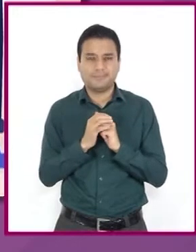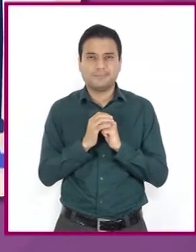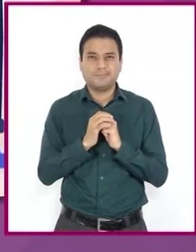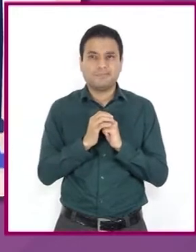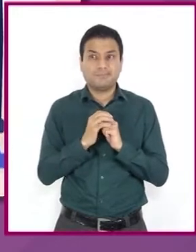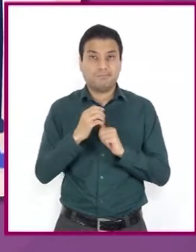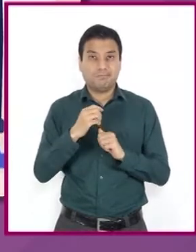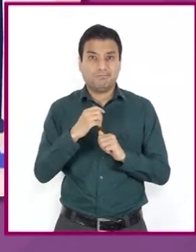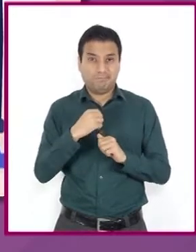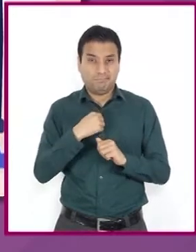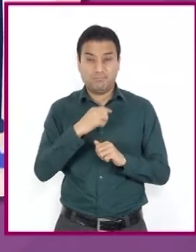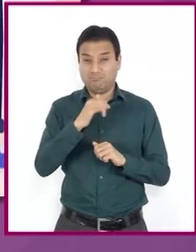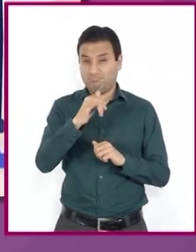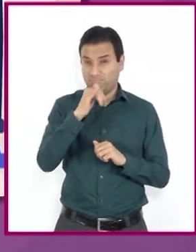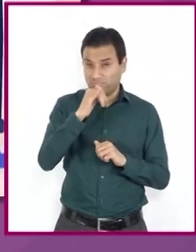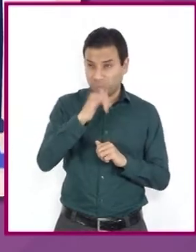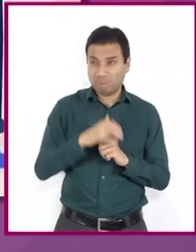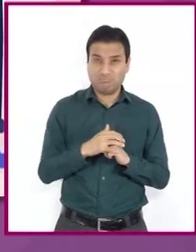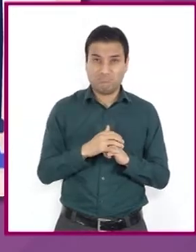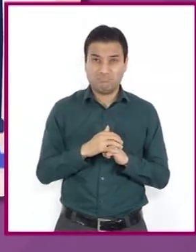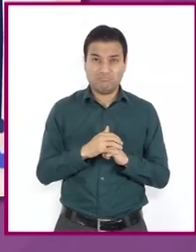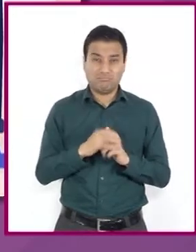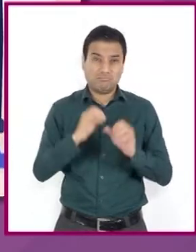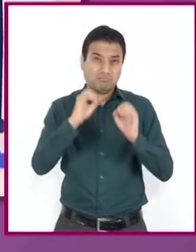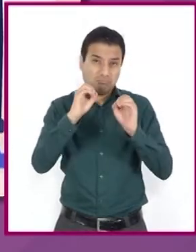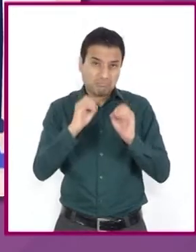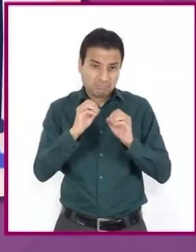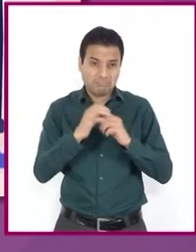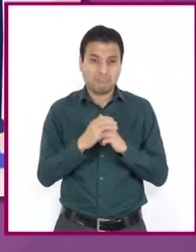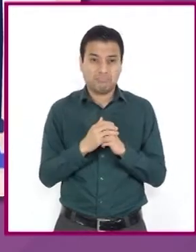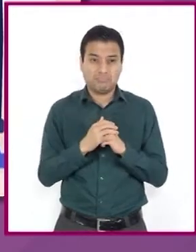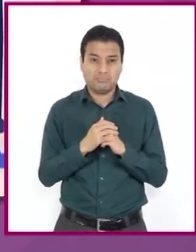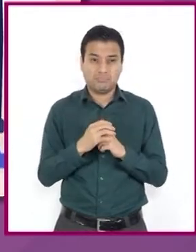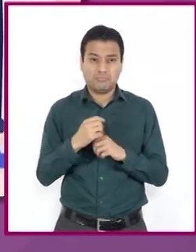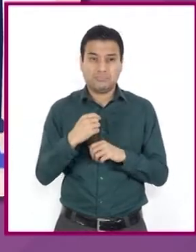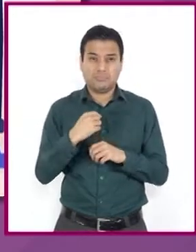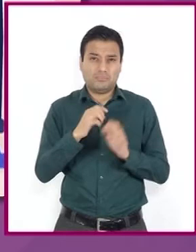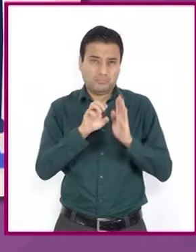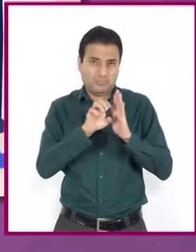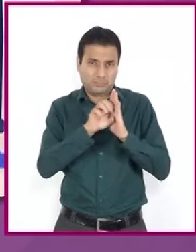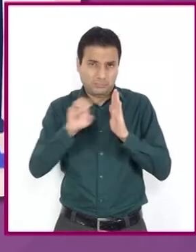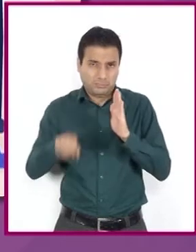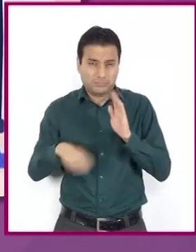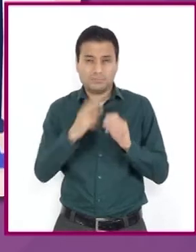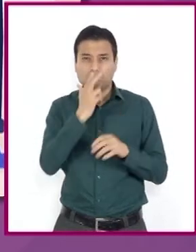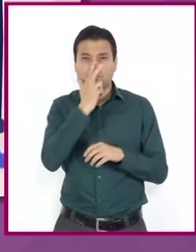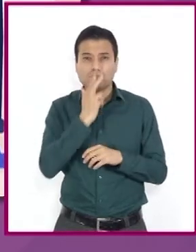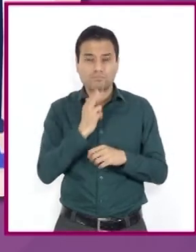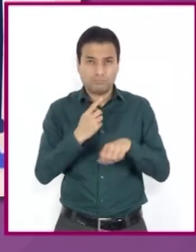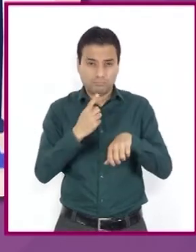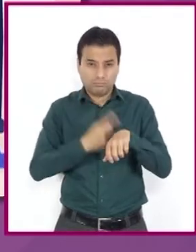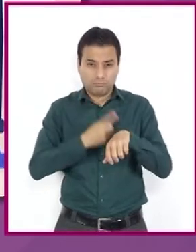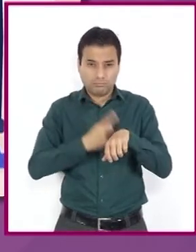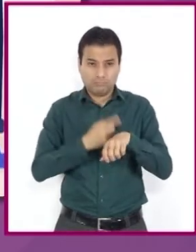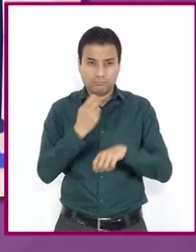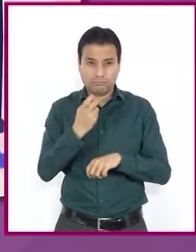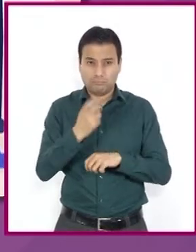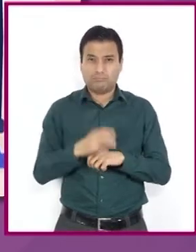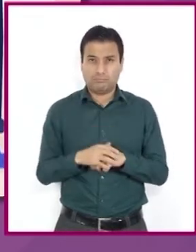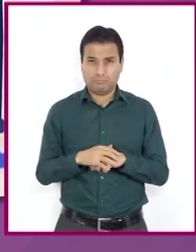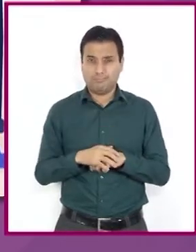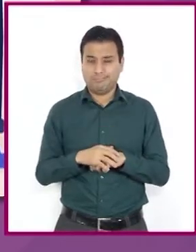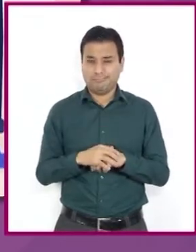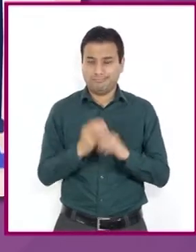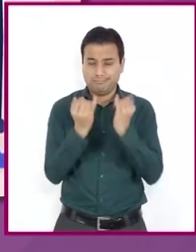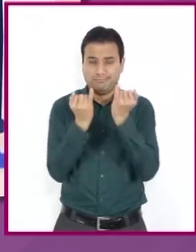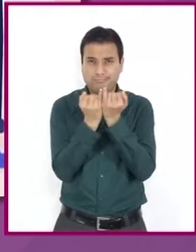progresivos como el alcoholismo que un trastorno identificable como la diabetes. Millones de jóvenes